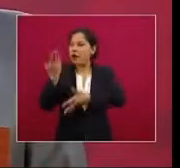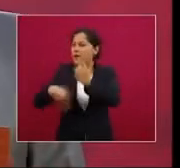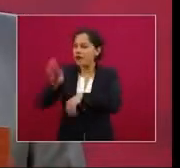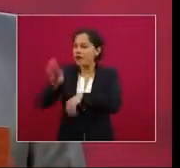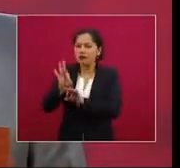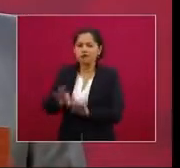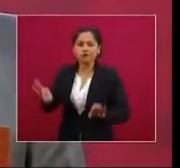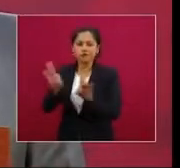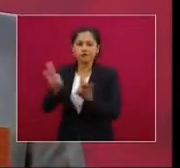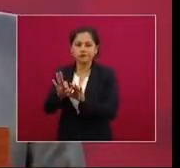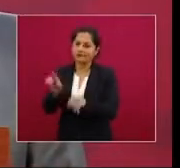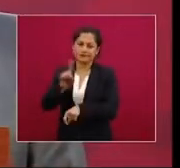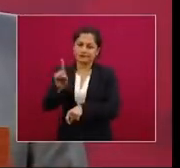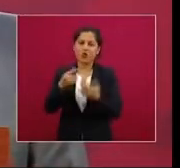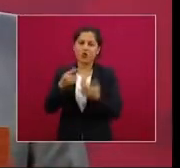incluso